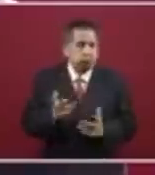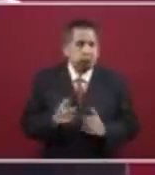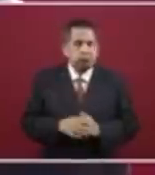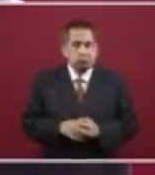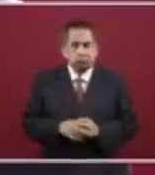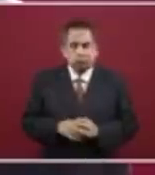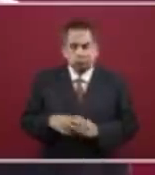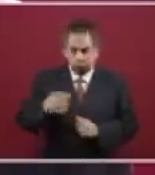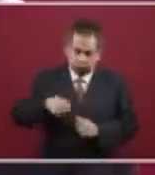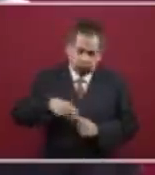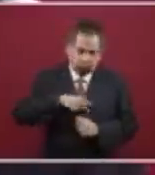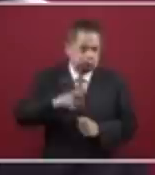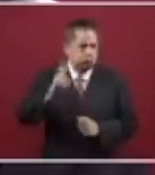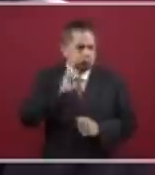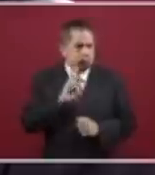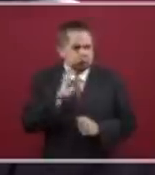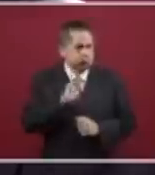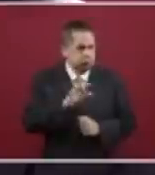a intentar